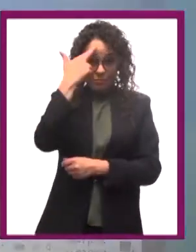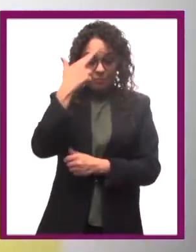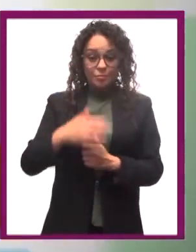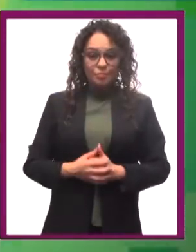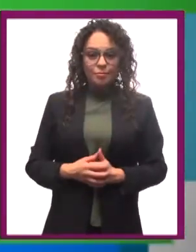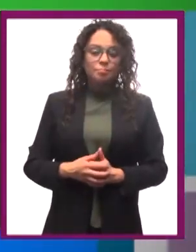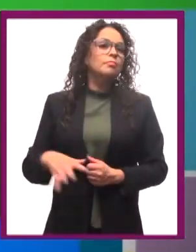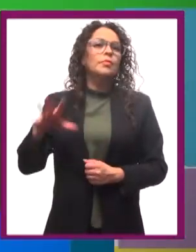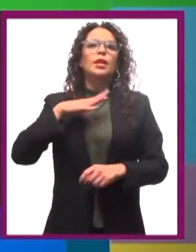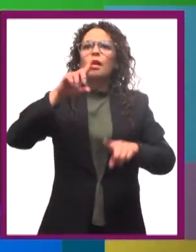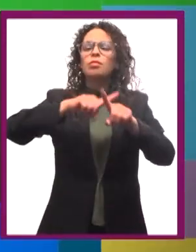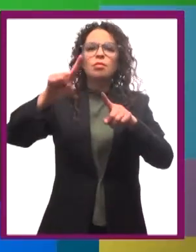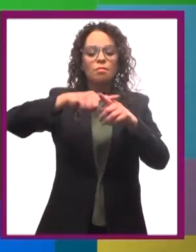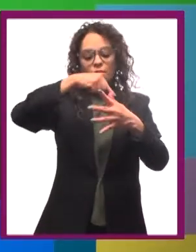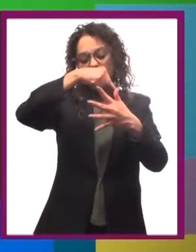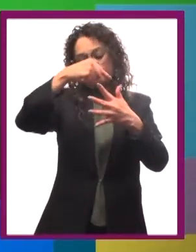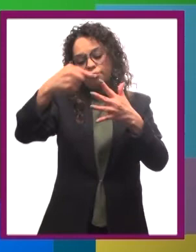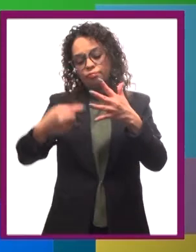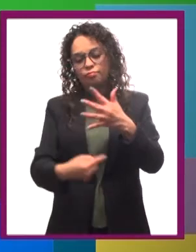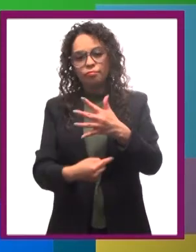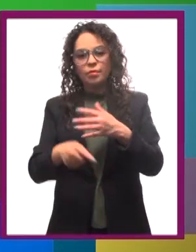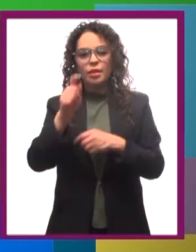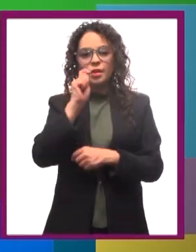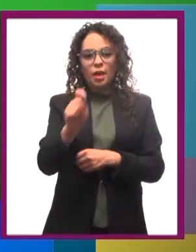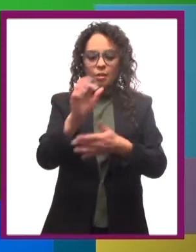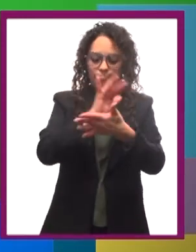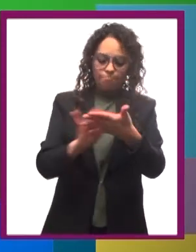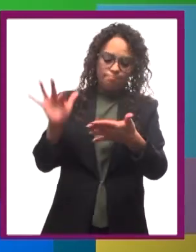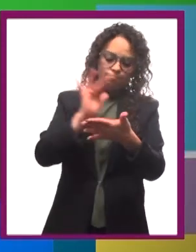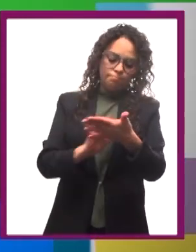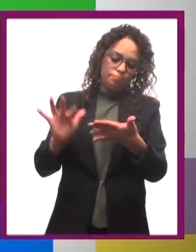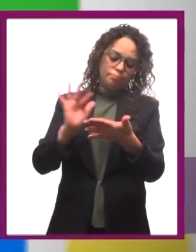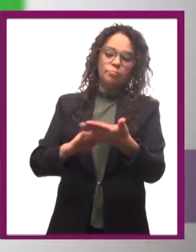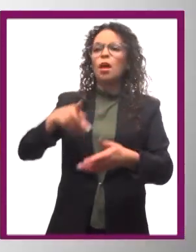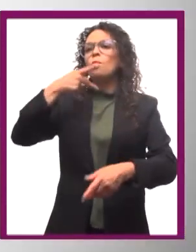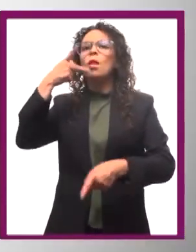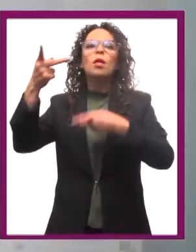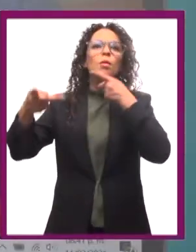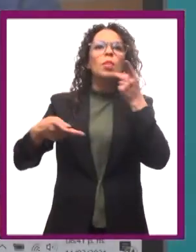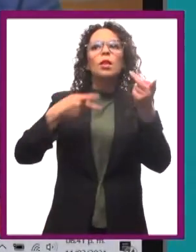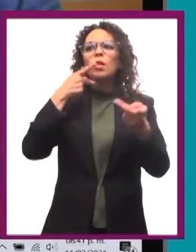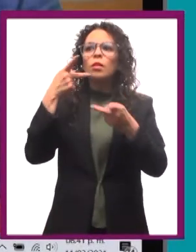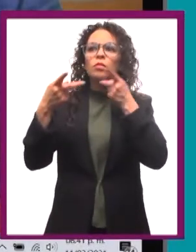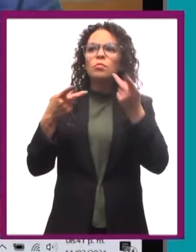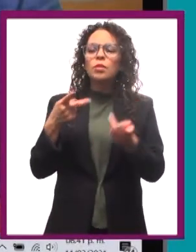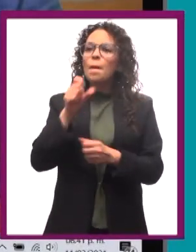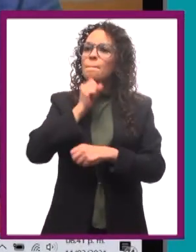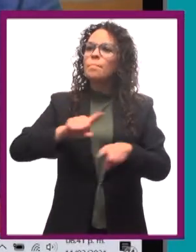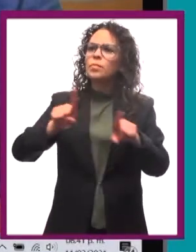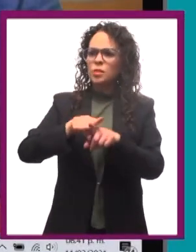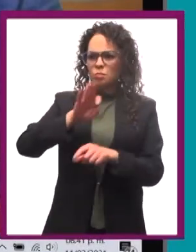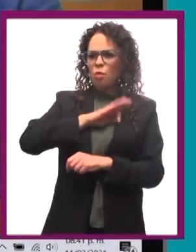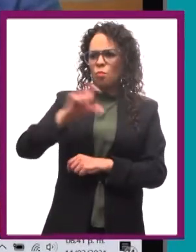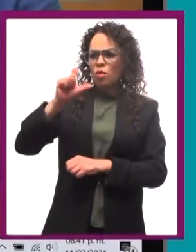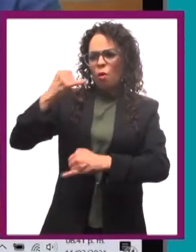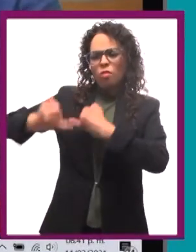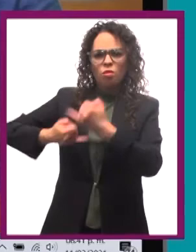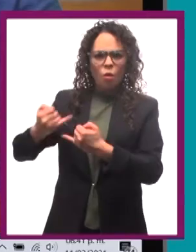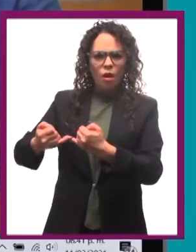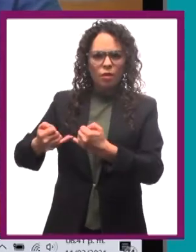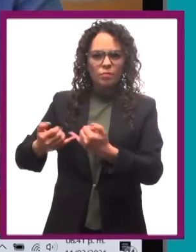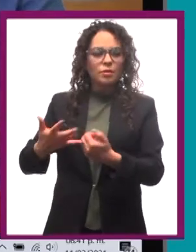pues. De hecho, hay un montón de elementos narrativos que puedes encontrar en un relato y que también encuentras dentro de un